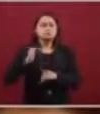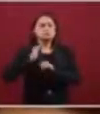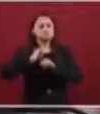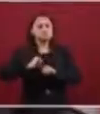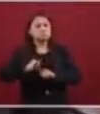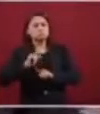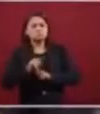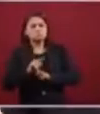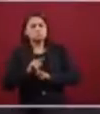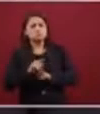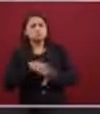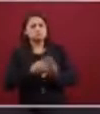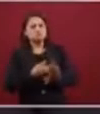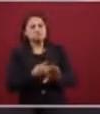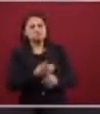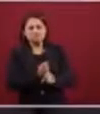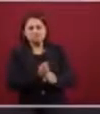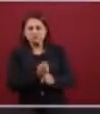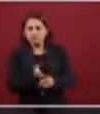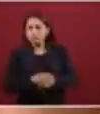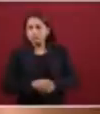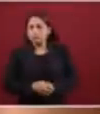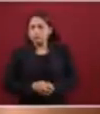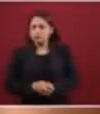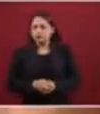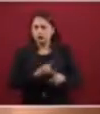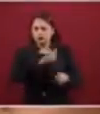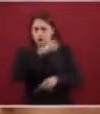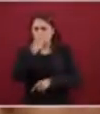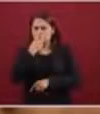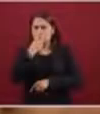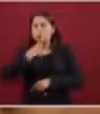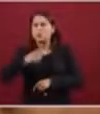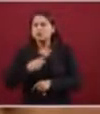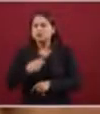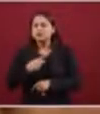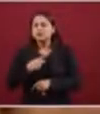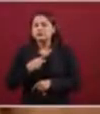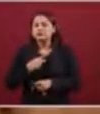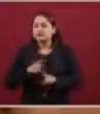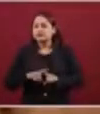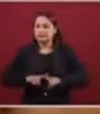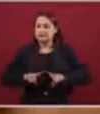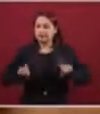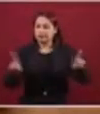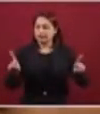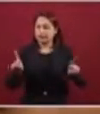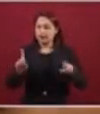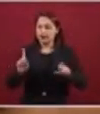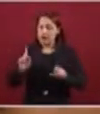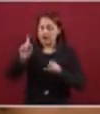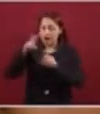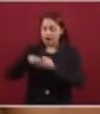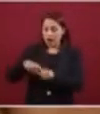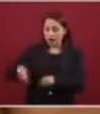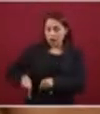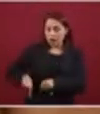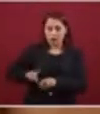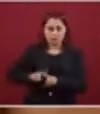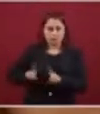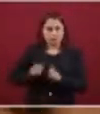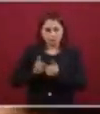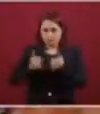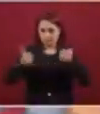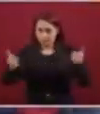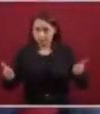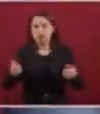dices que no, permíteme nada más terminar. Dicen que no son una agencia del Estado, sin embargo comentan que además de sus trabajos,